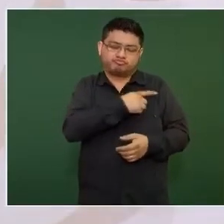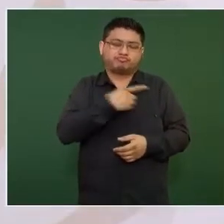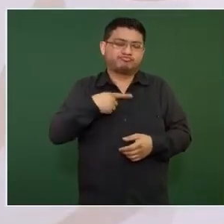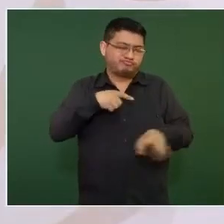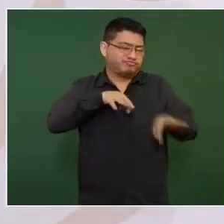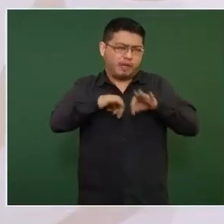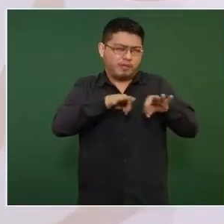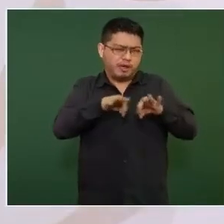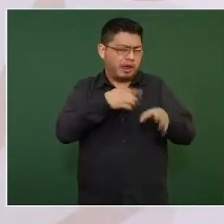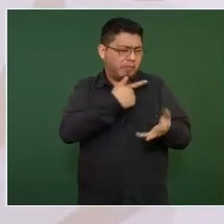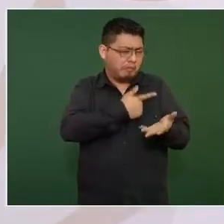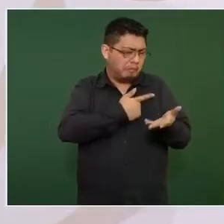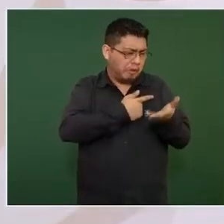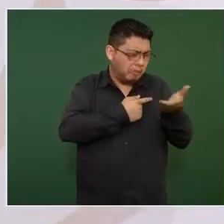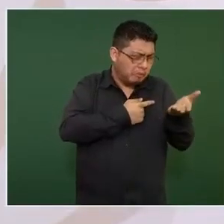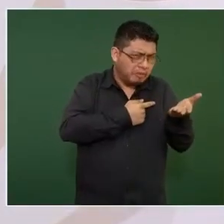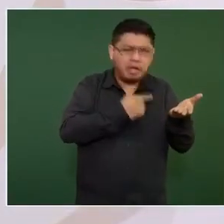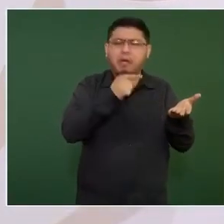a uno le gusta,